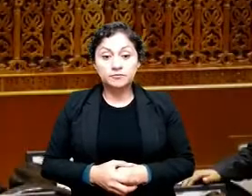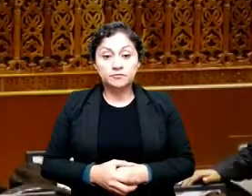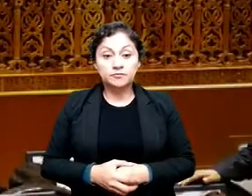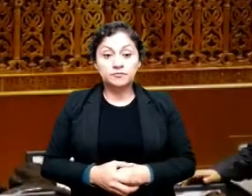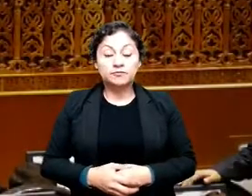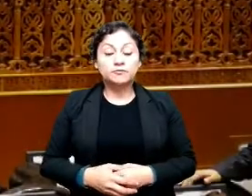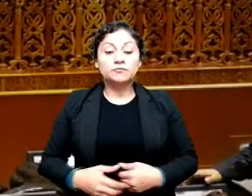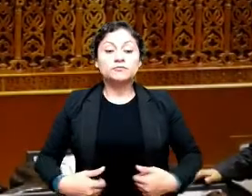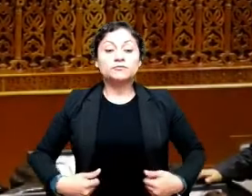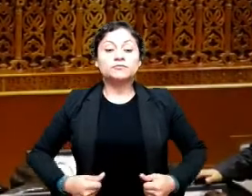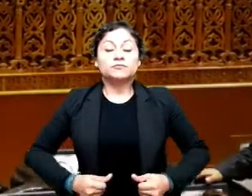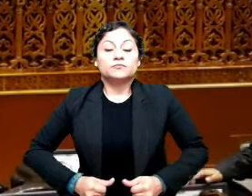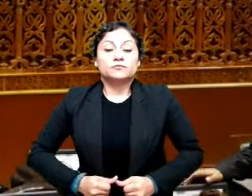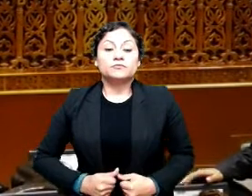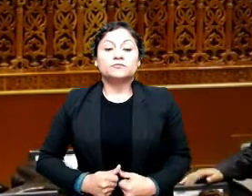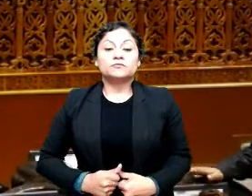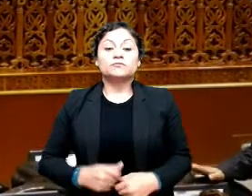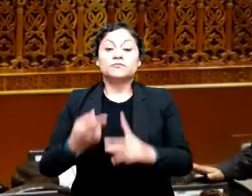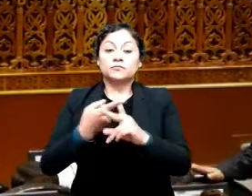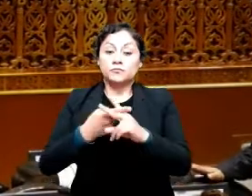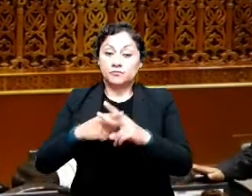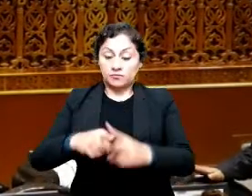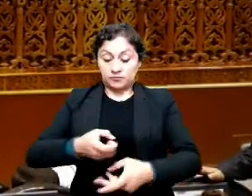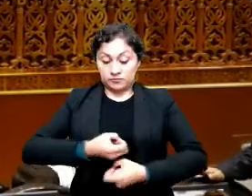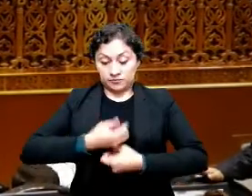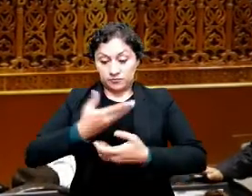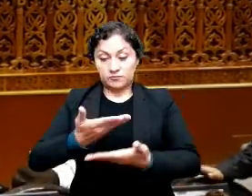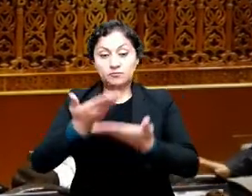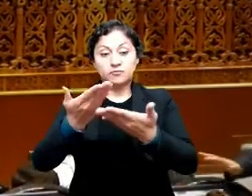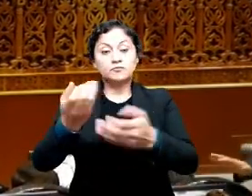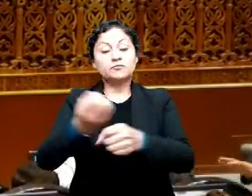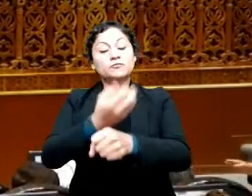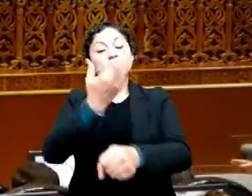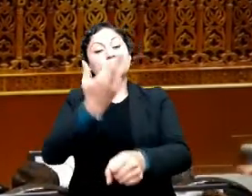Para iniciar la participación del secretario general de Gobierno y con